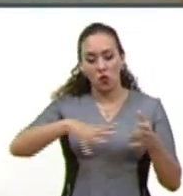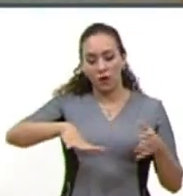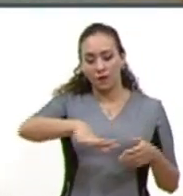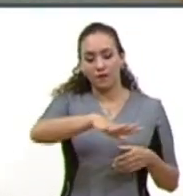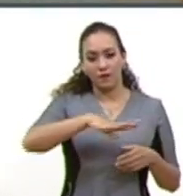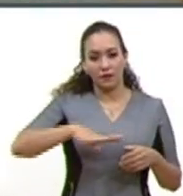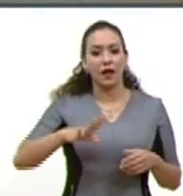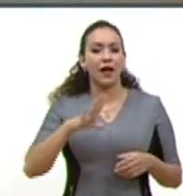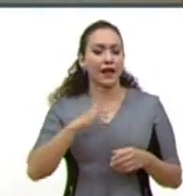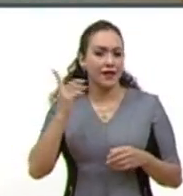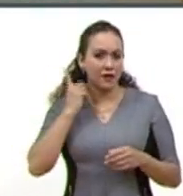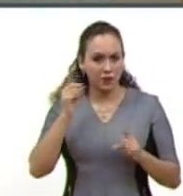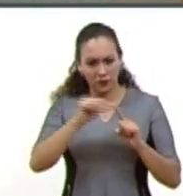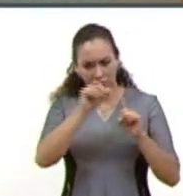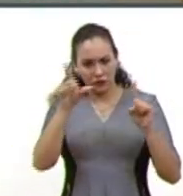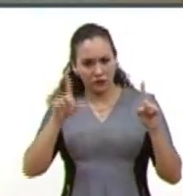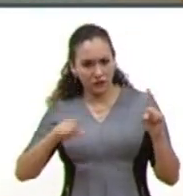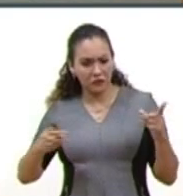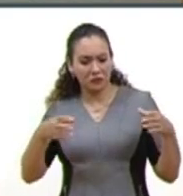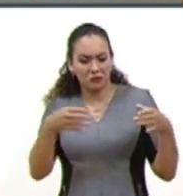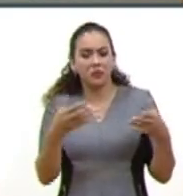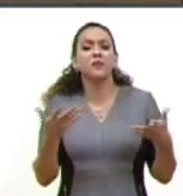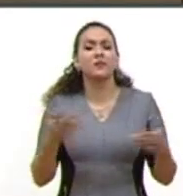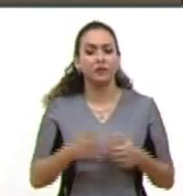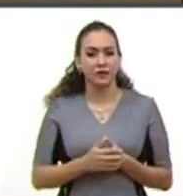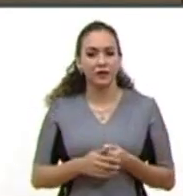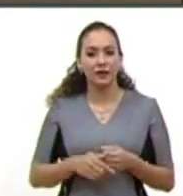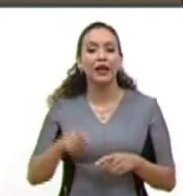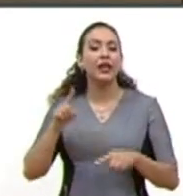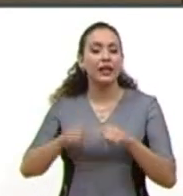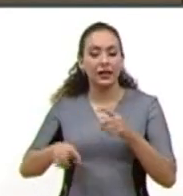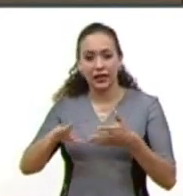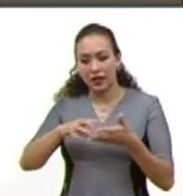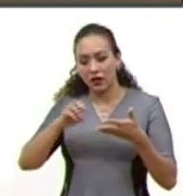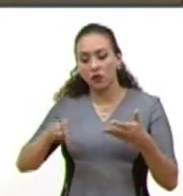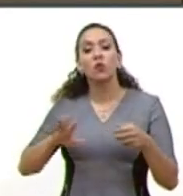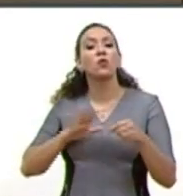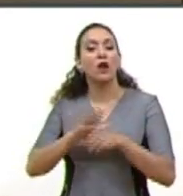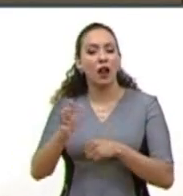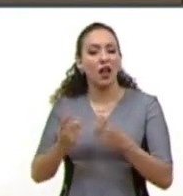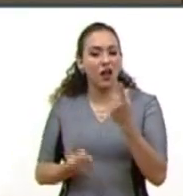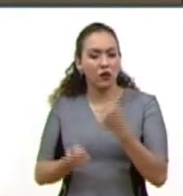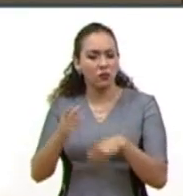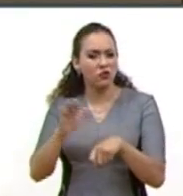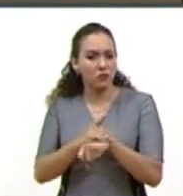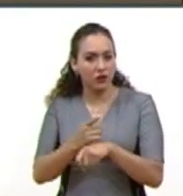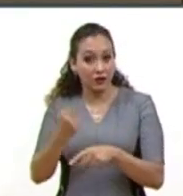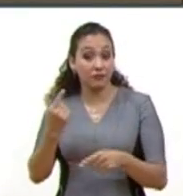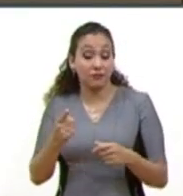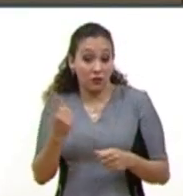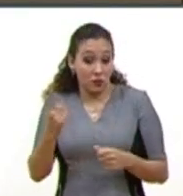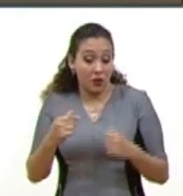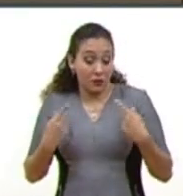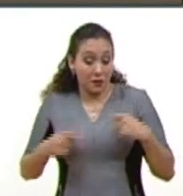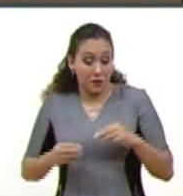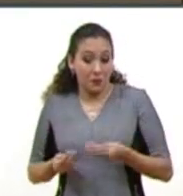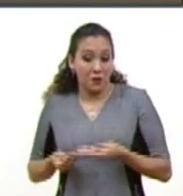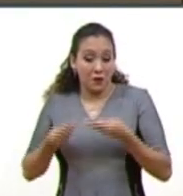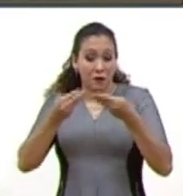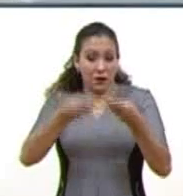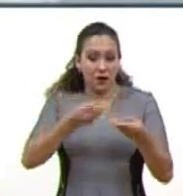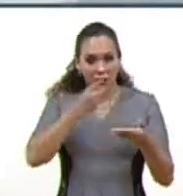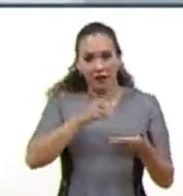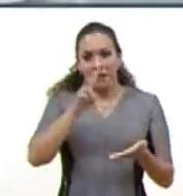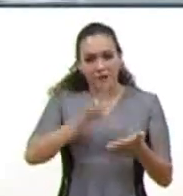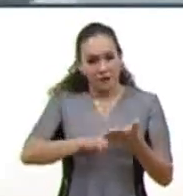las diputaciones federales, se determinó desechar o sobreseer, debido a que quien interpuso el recurso carecía de legitimación para